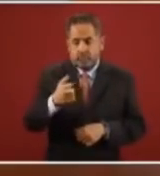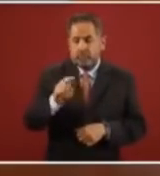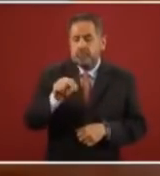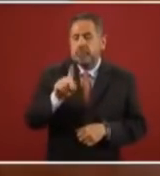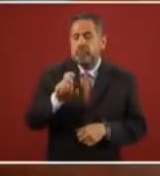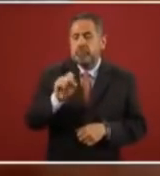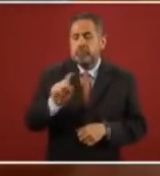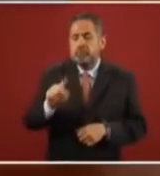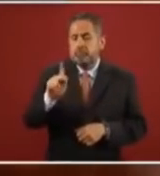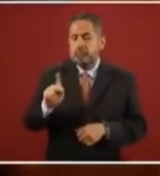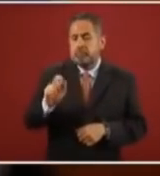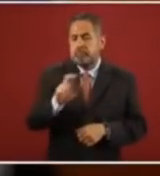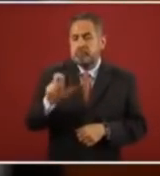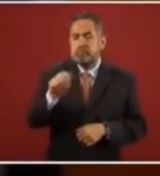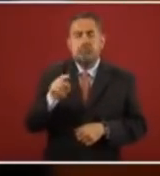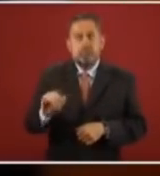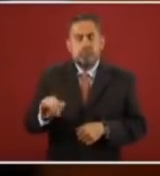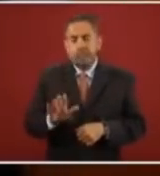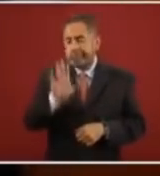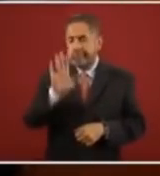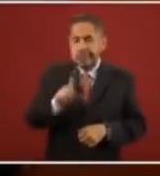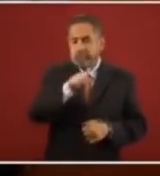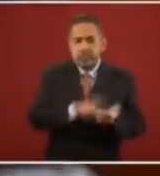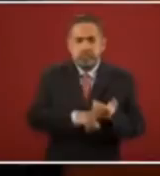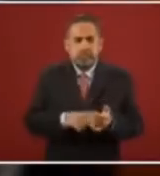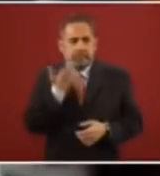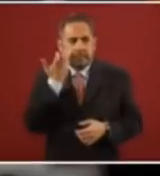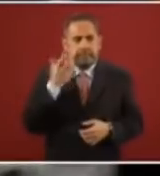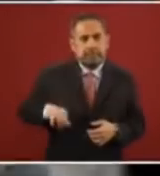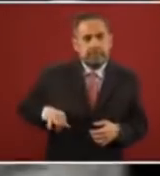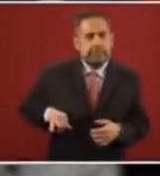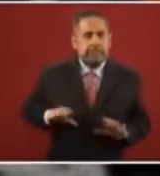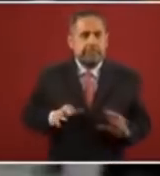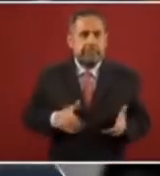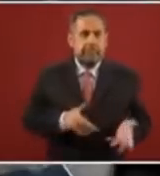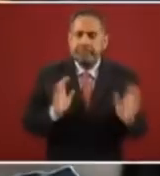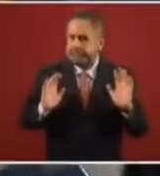Perroni, pues parece que tiene algunos intereses porque él era